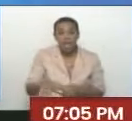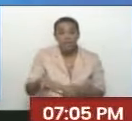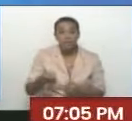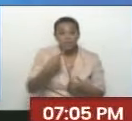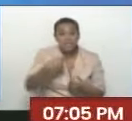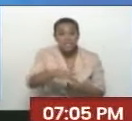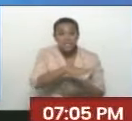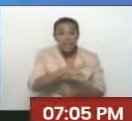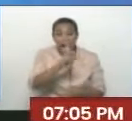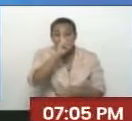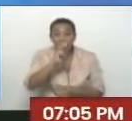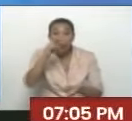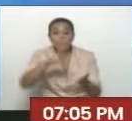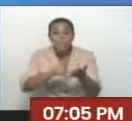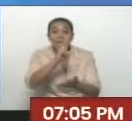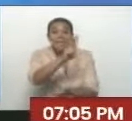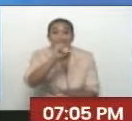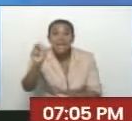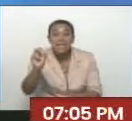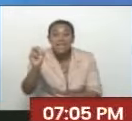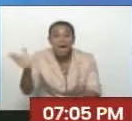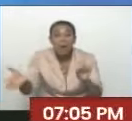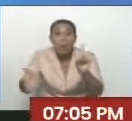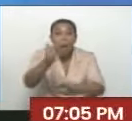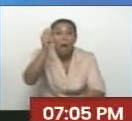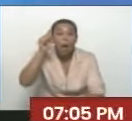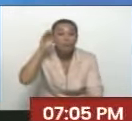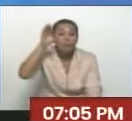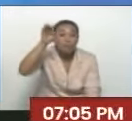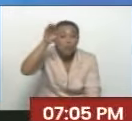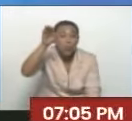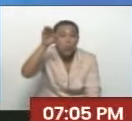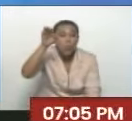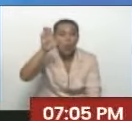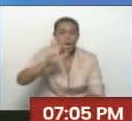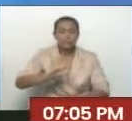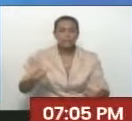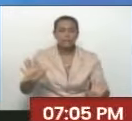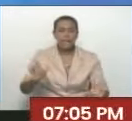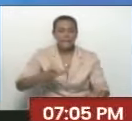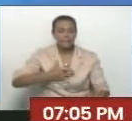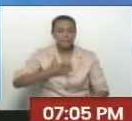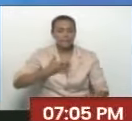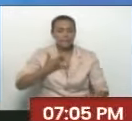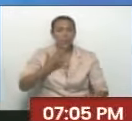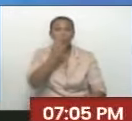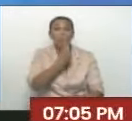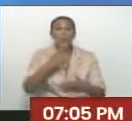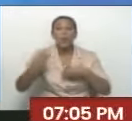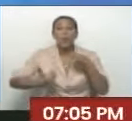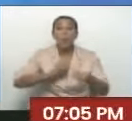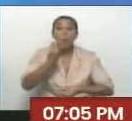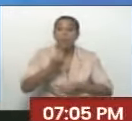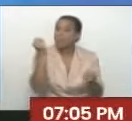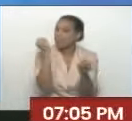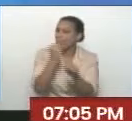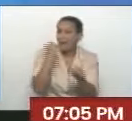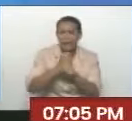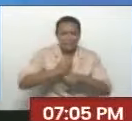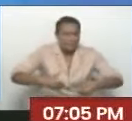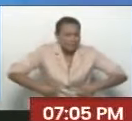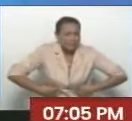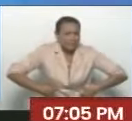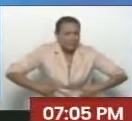Decirle cuando lleguemos allí. Y la única forma de cumplir ese sueño es trabajando